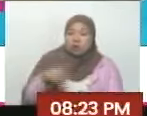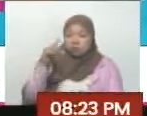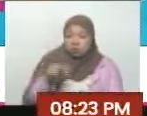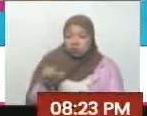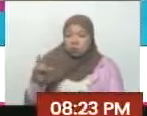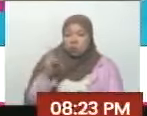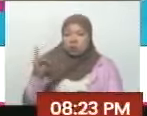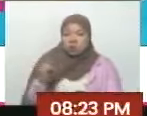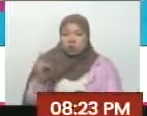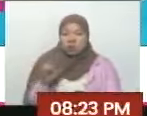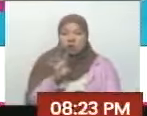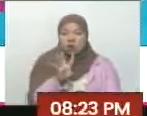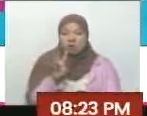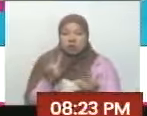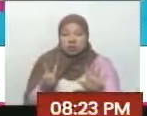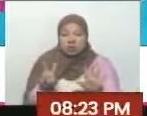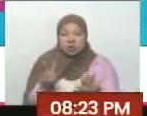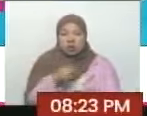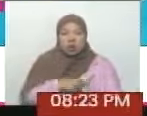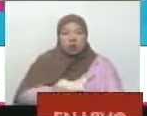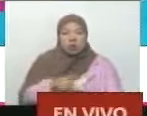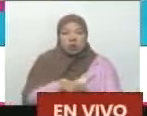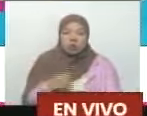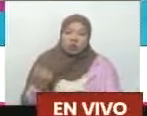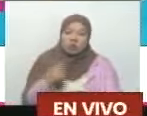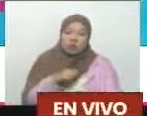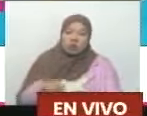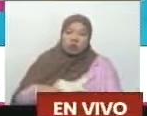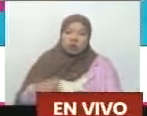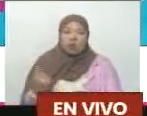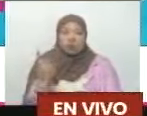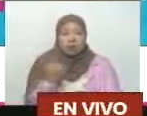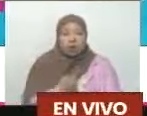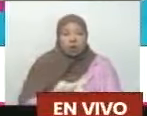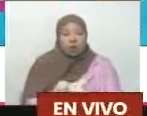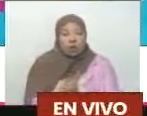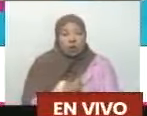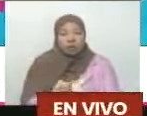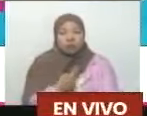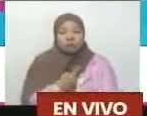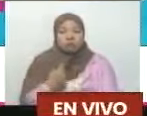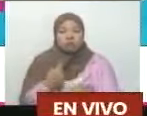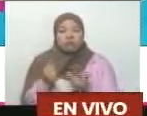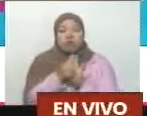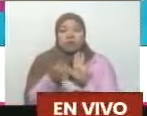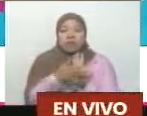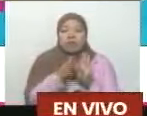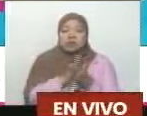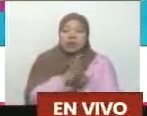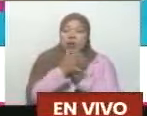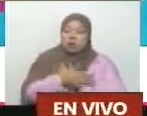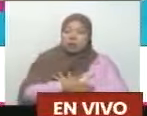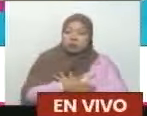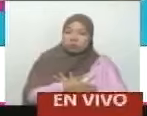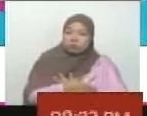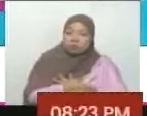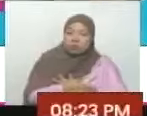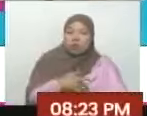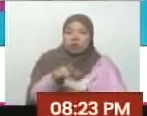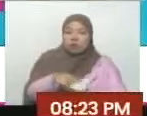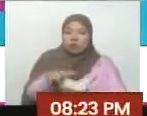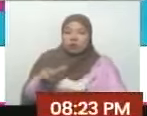teníamos nosotros con 47 horas. Ahora lo tienen ustedes con una hora. Derrotaron ese golpe. Y si los golpistas y